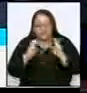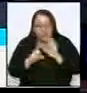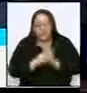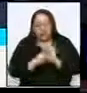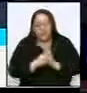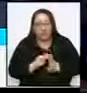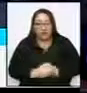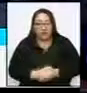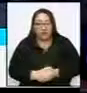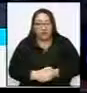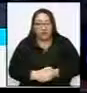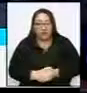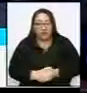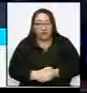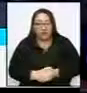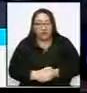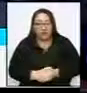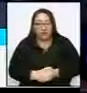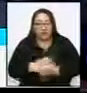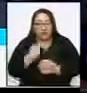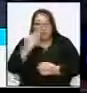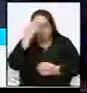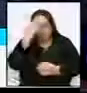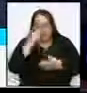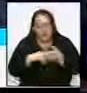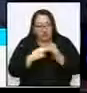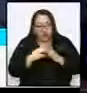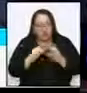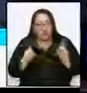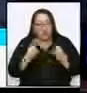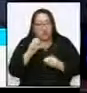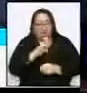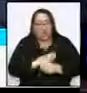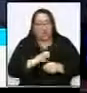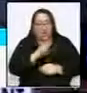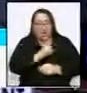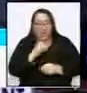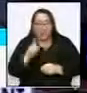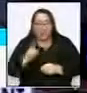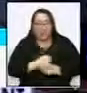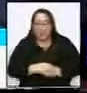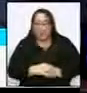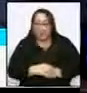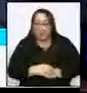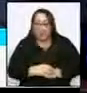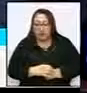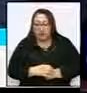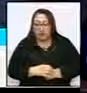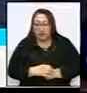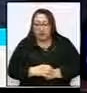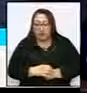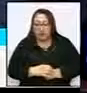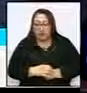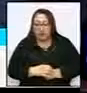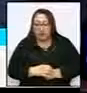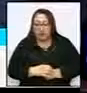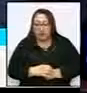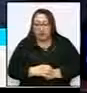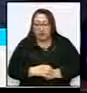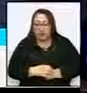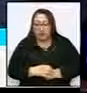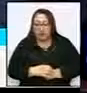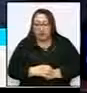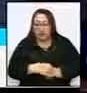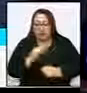legislativas, hay que saber distinguir precisamente el carácter de cada una de ellas. Y si